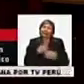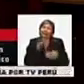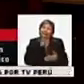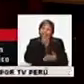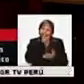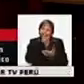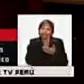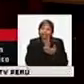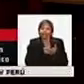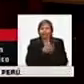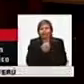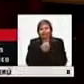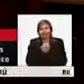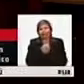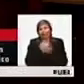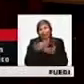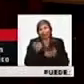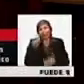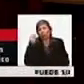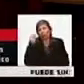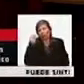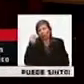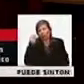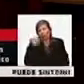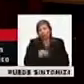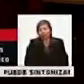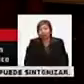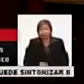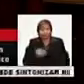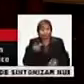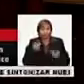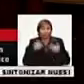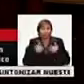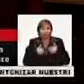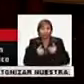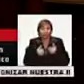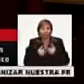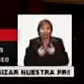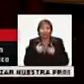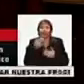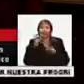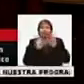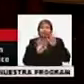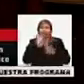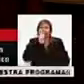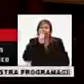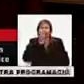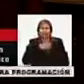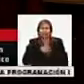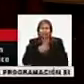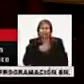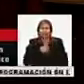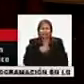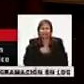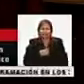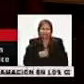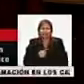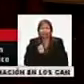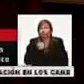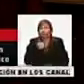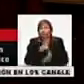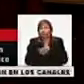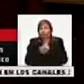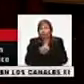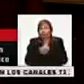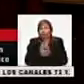humilde compañero, siendo muy joven, y cuando teníamos recién 14 años de edad, a otro compañero